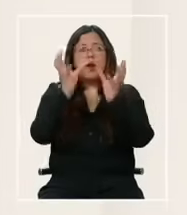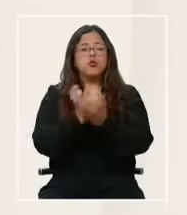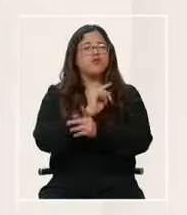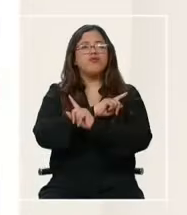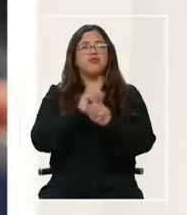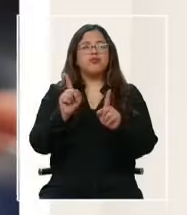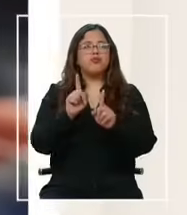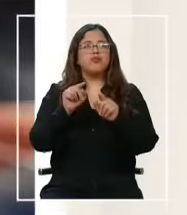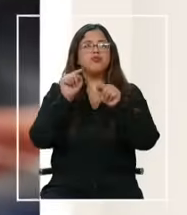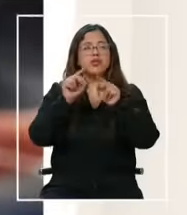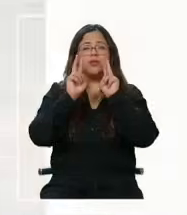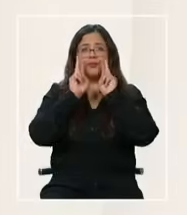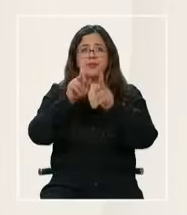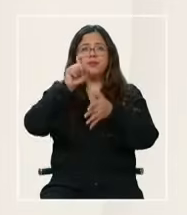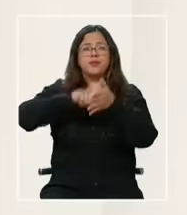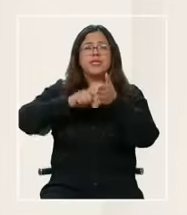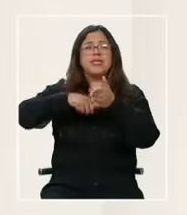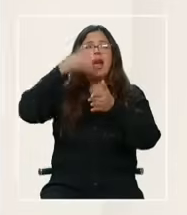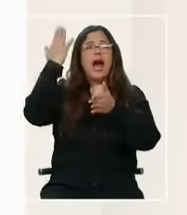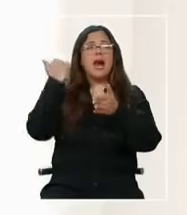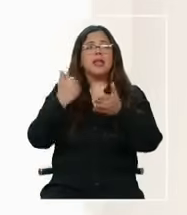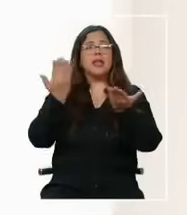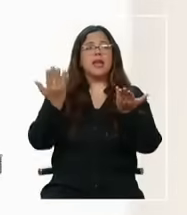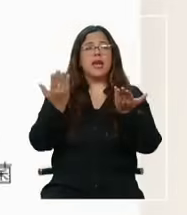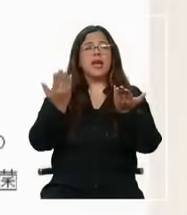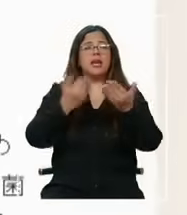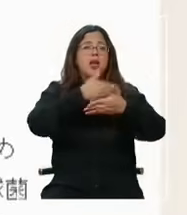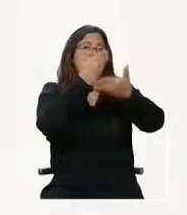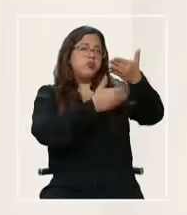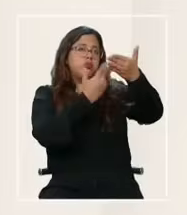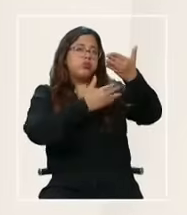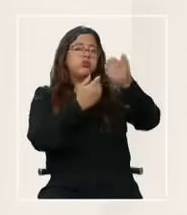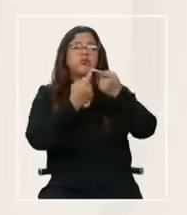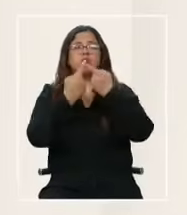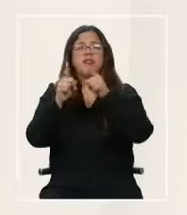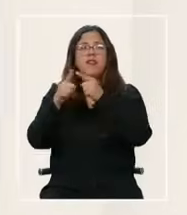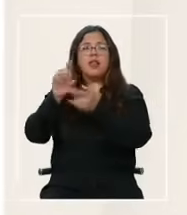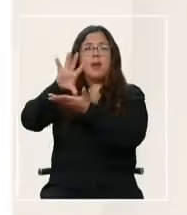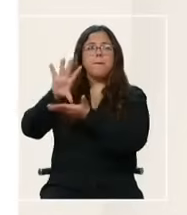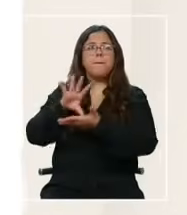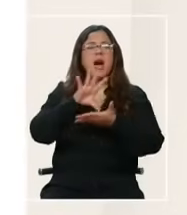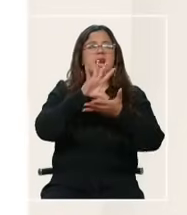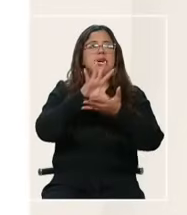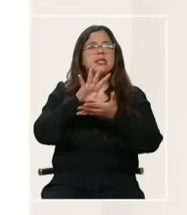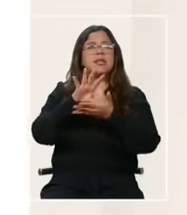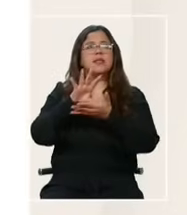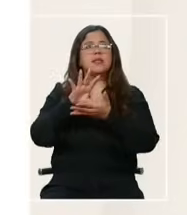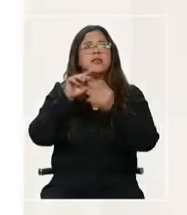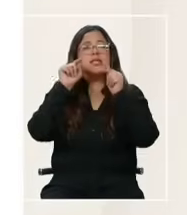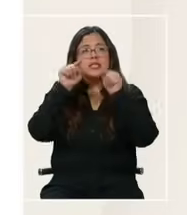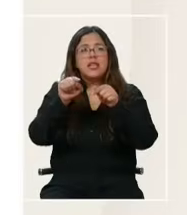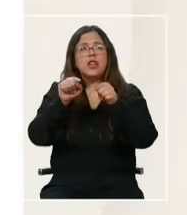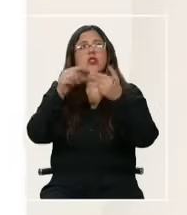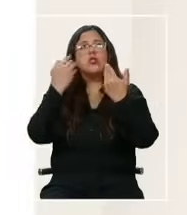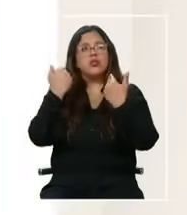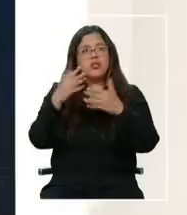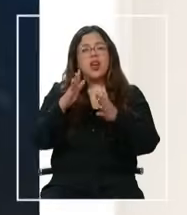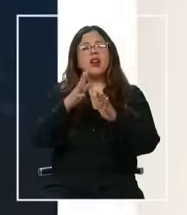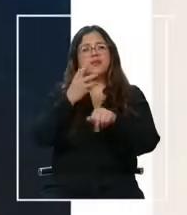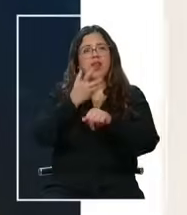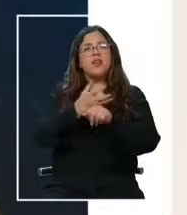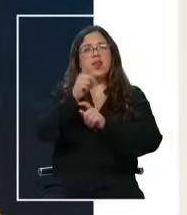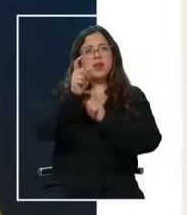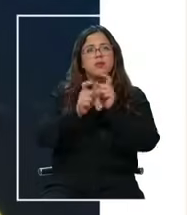así lucían hace unos meses las portadas de distintos medios un brote que en otros rincones del planeta ya había cobrado